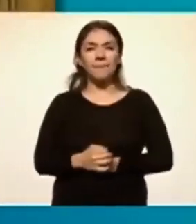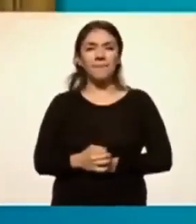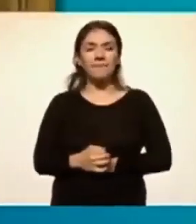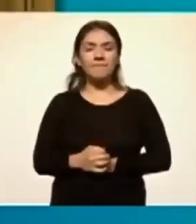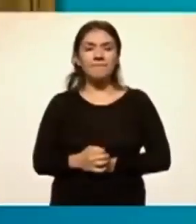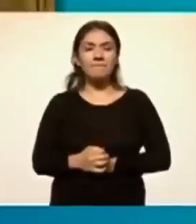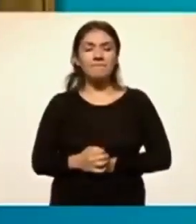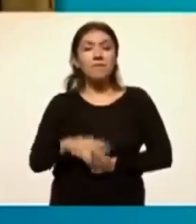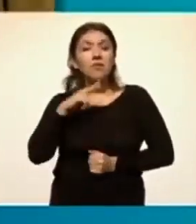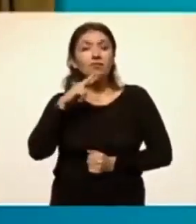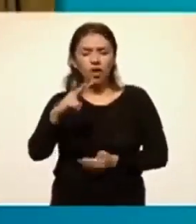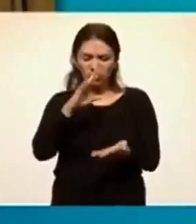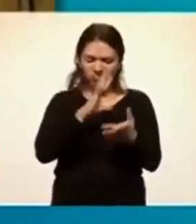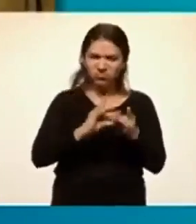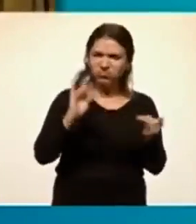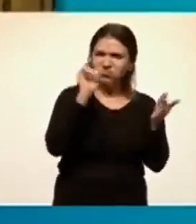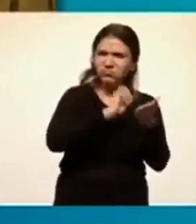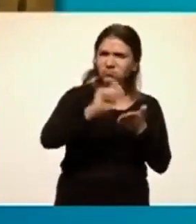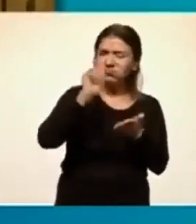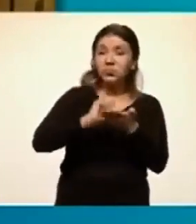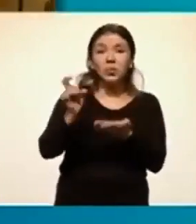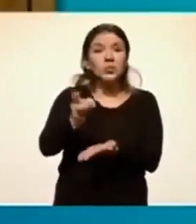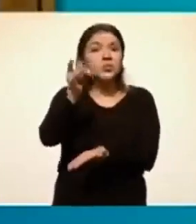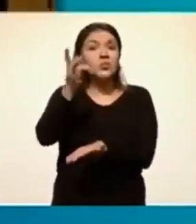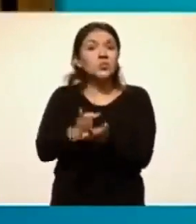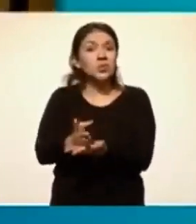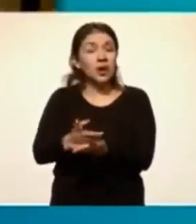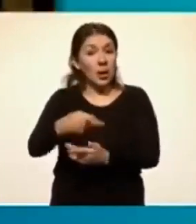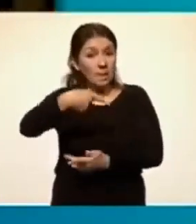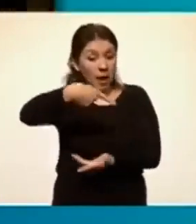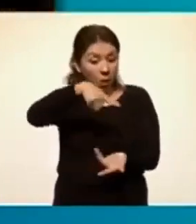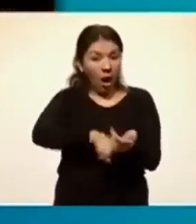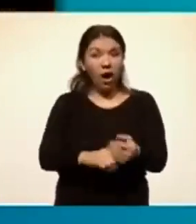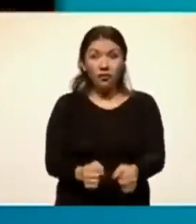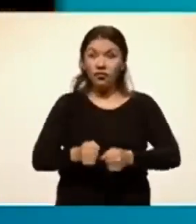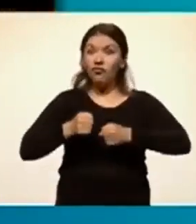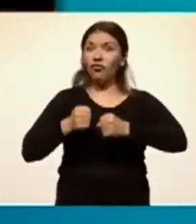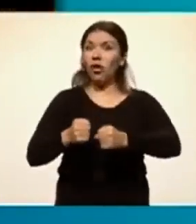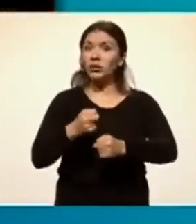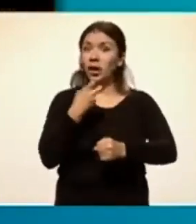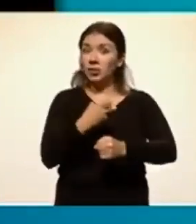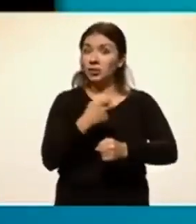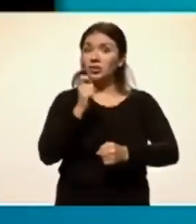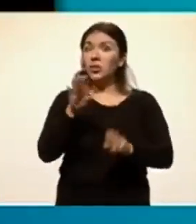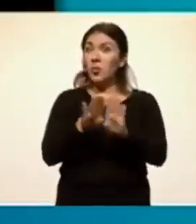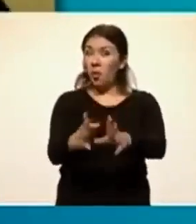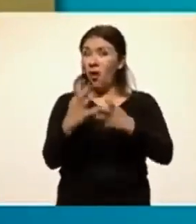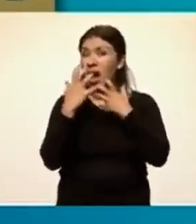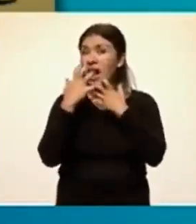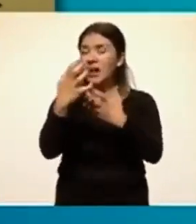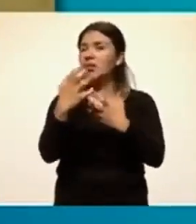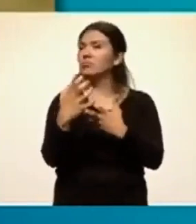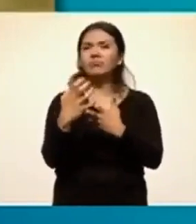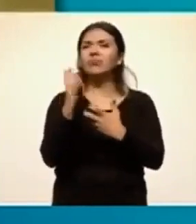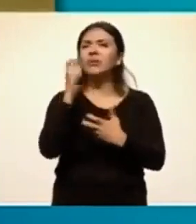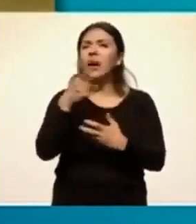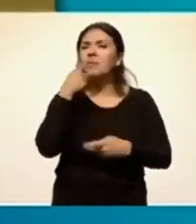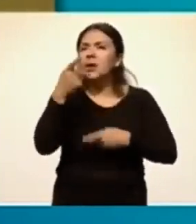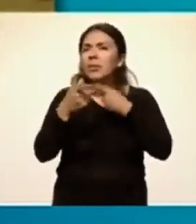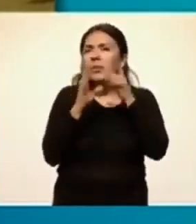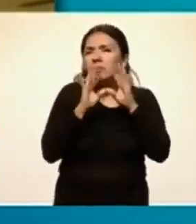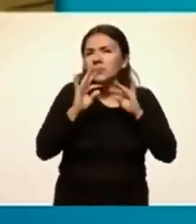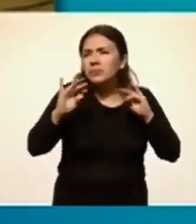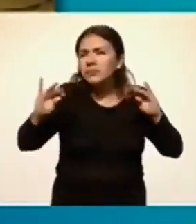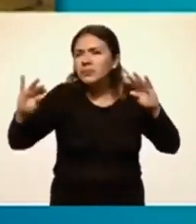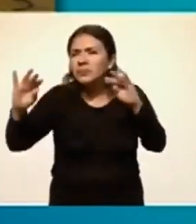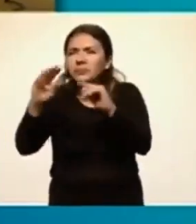La voz de sus textos es única, pero la fuerza de esta voz no es la del grito, sino la del murmullo,